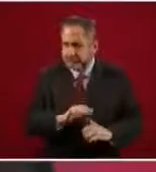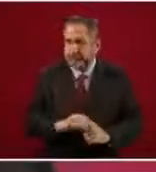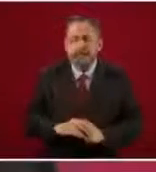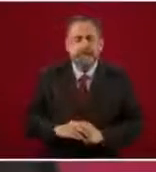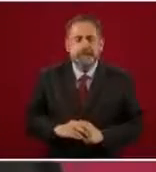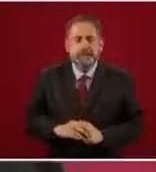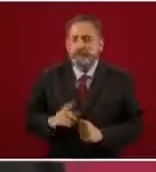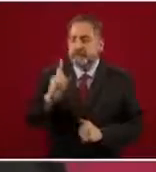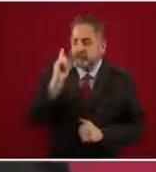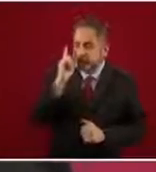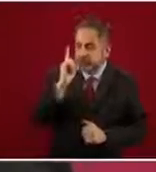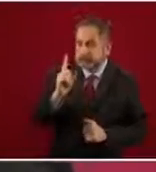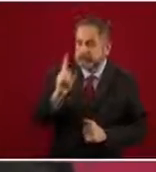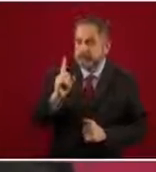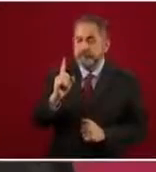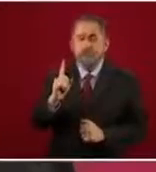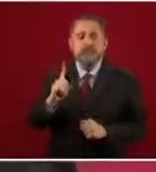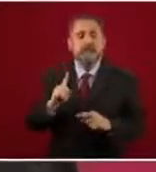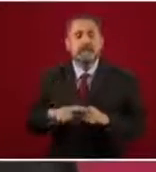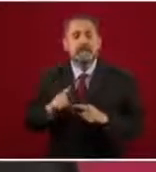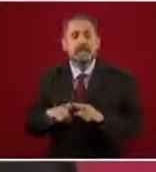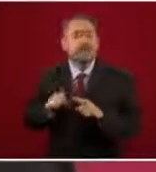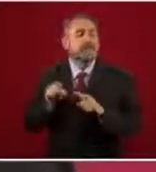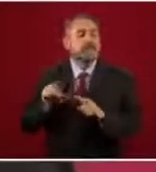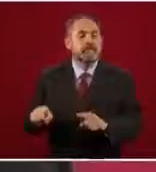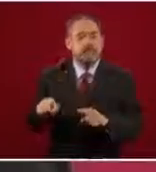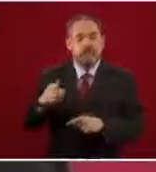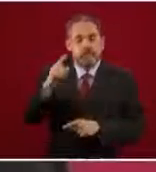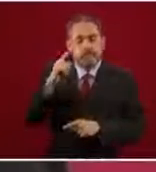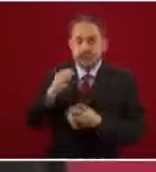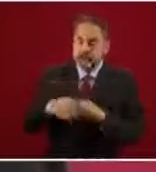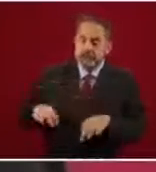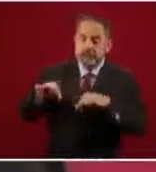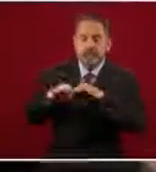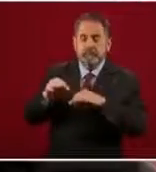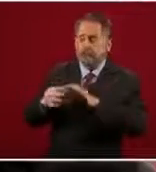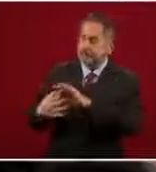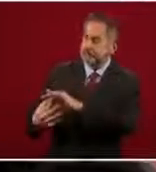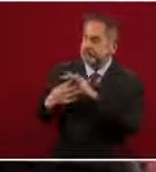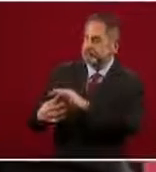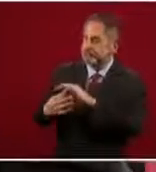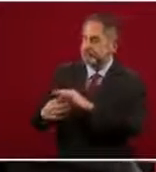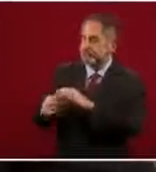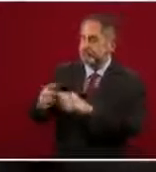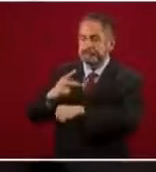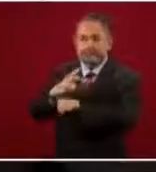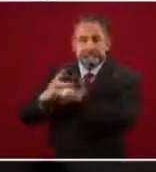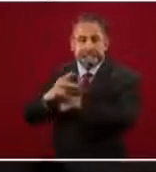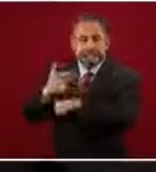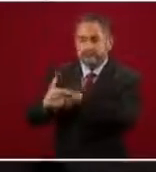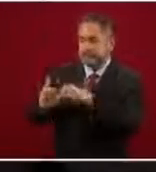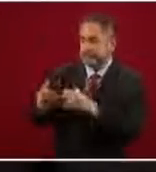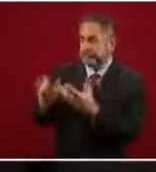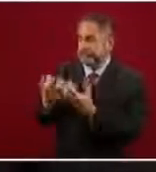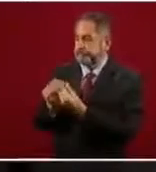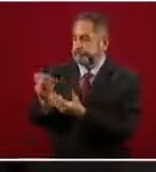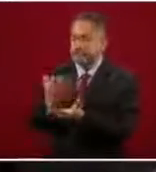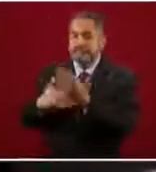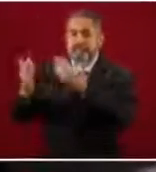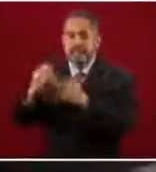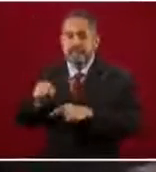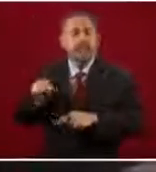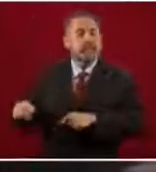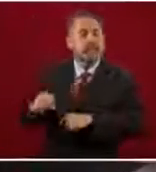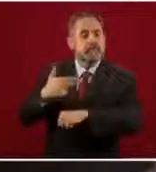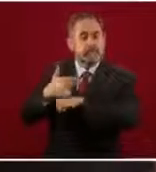Lo principal, decía, es la cooperación para el desarrollo. En el caso de Honduras, se está